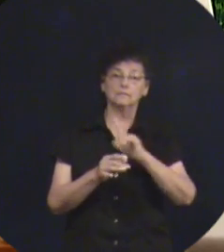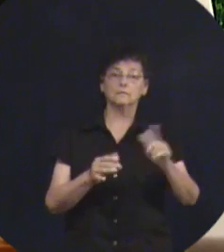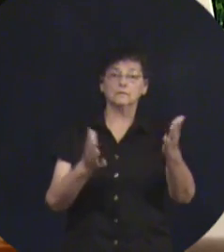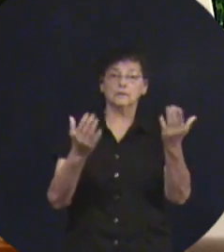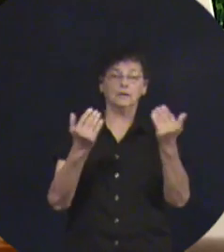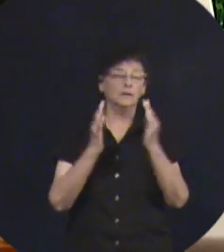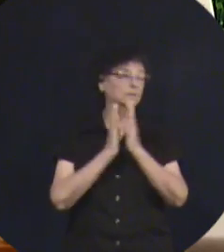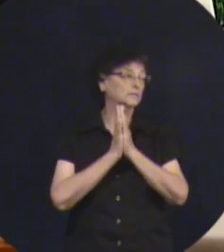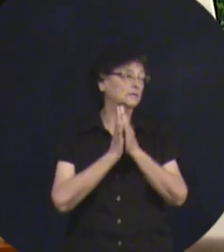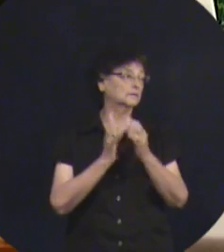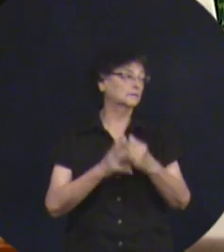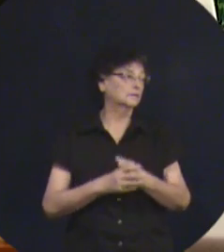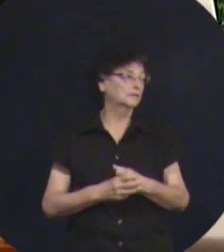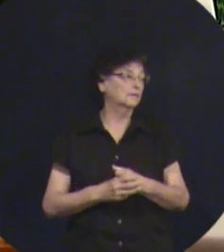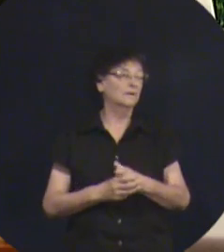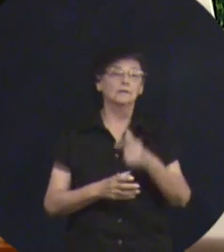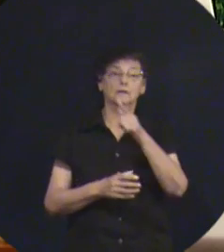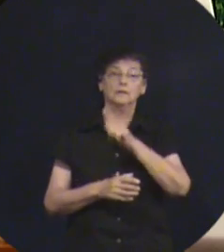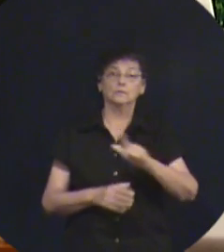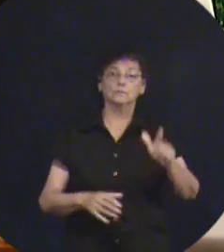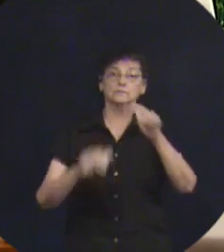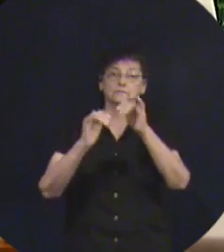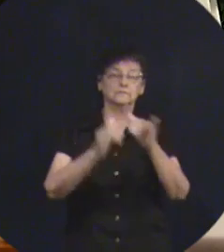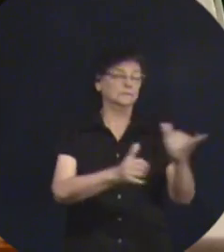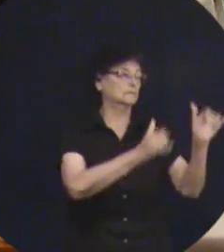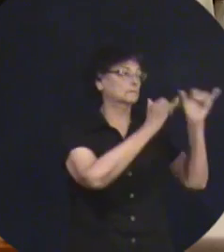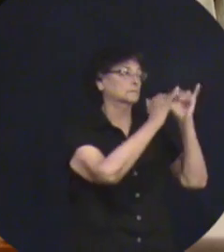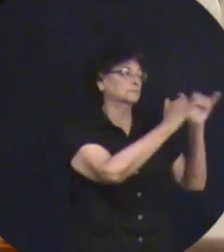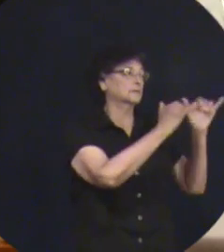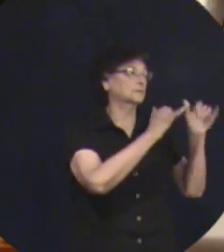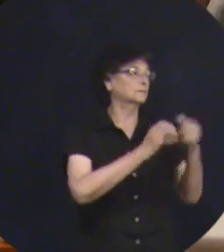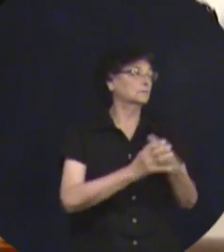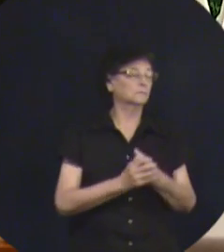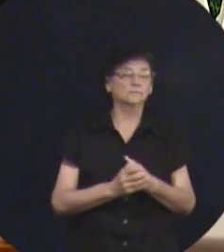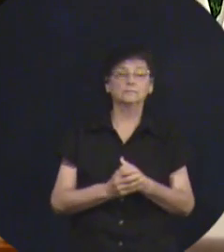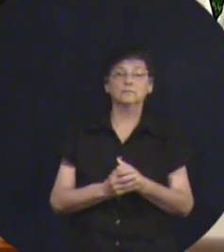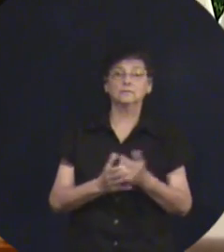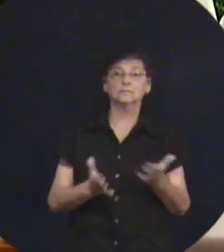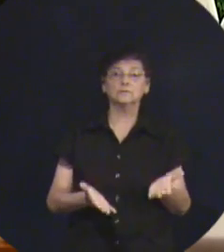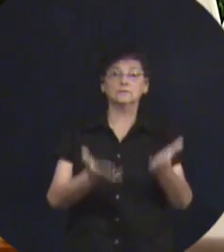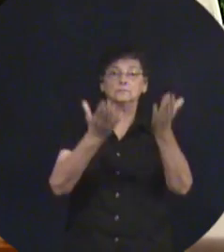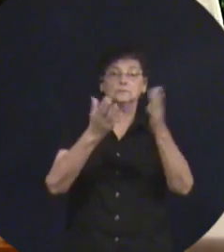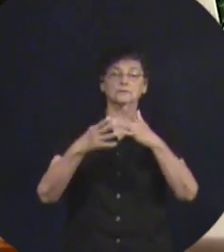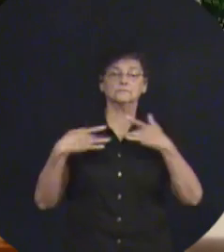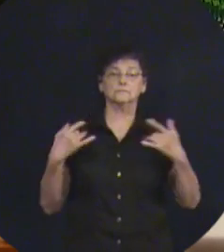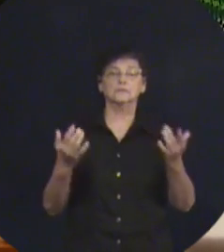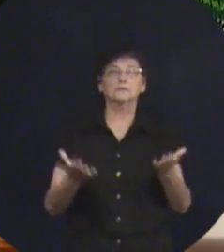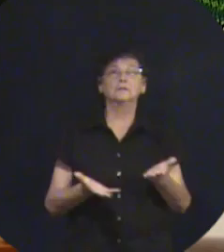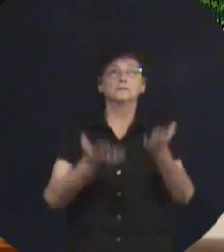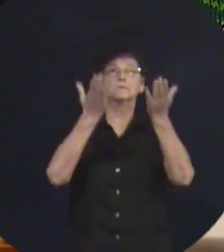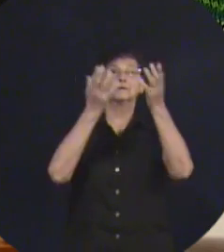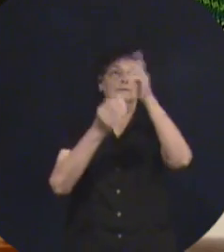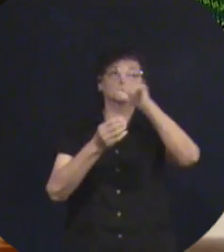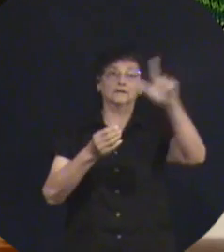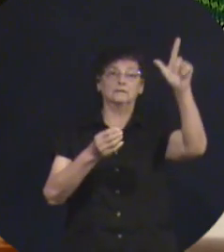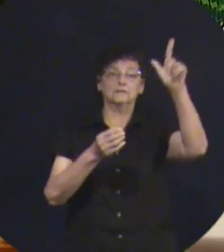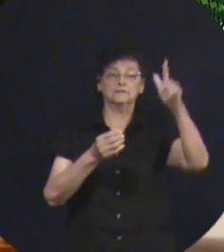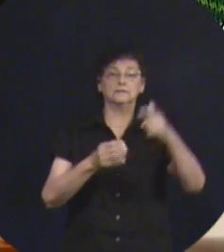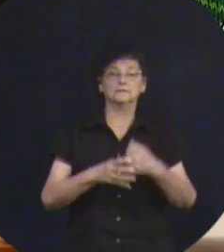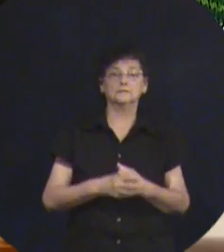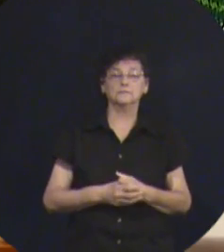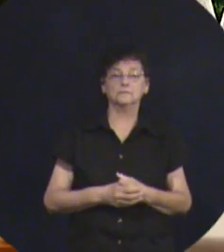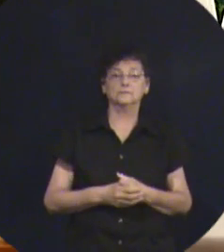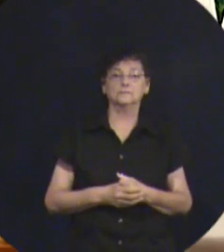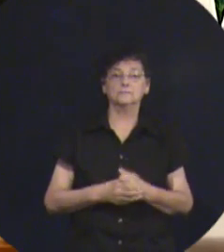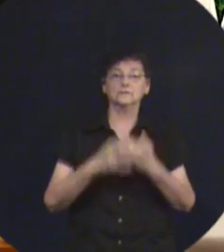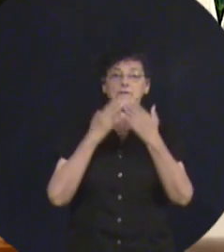Señor. Amén. El Señor esté con ustedes. Y con su Espíritu. Levantemos el corazón. Lo tenemos levantado hacia